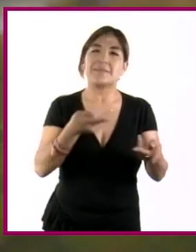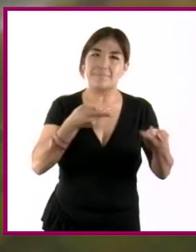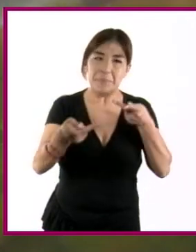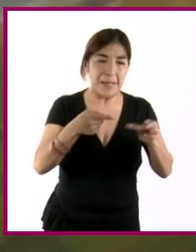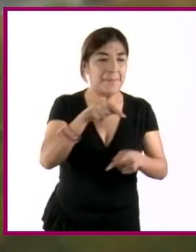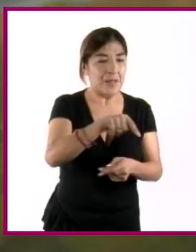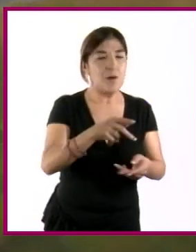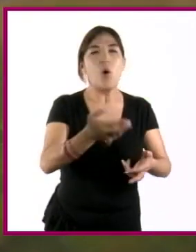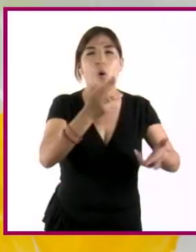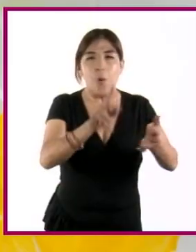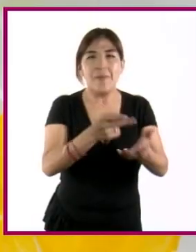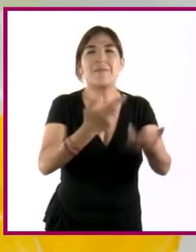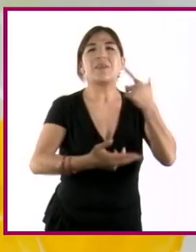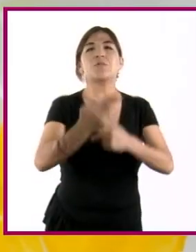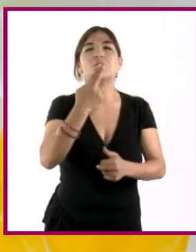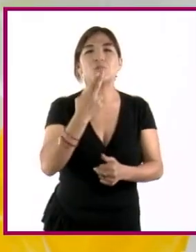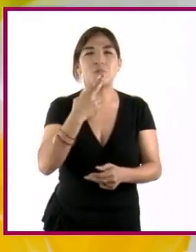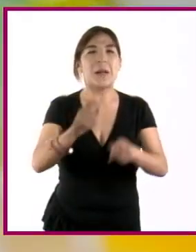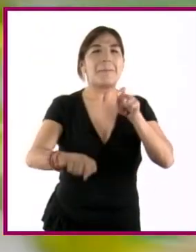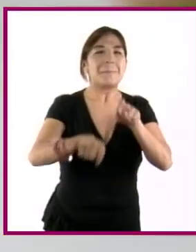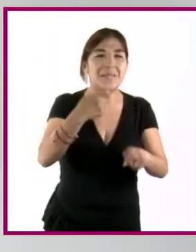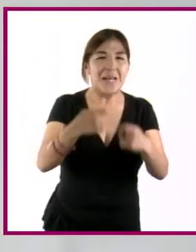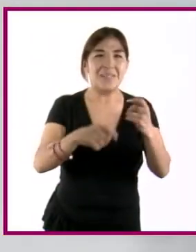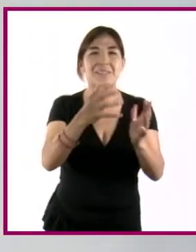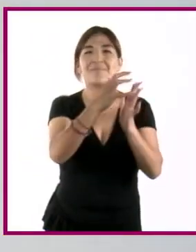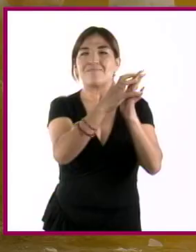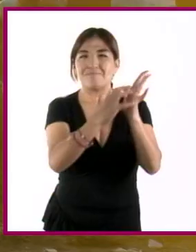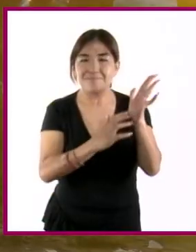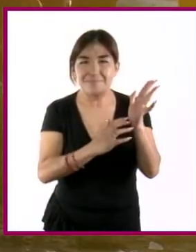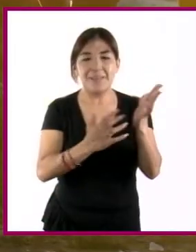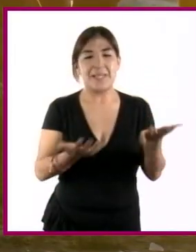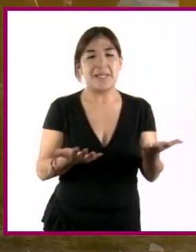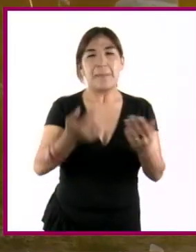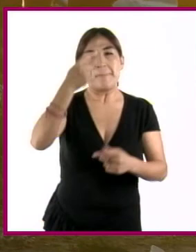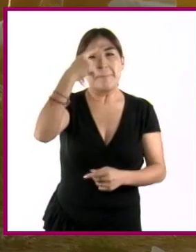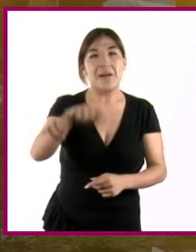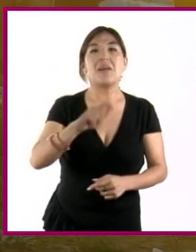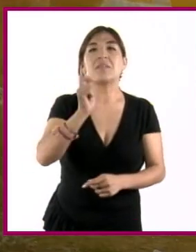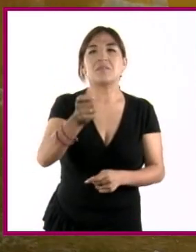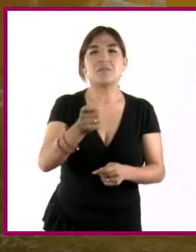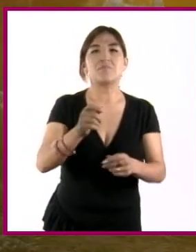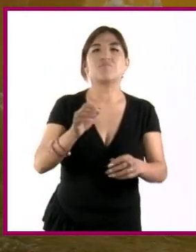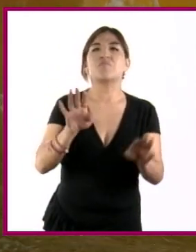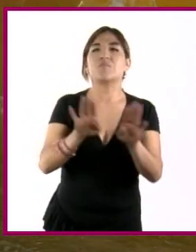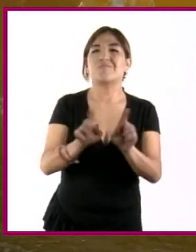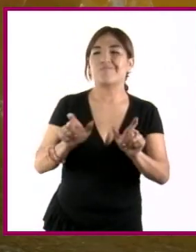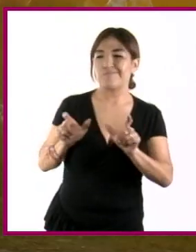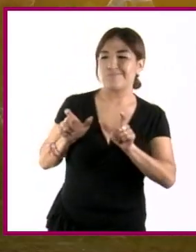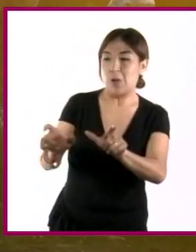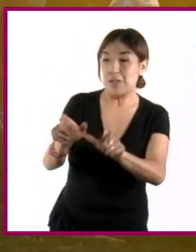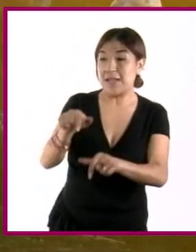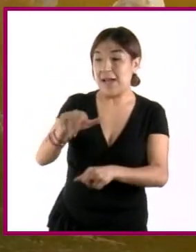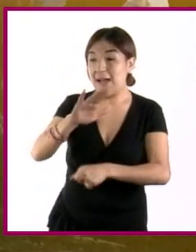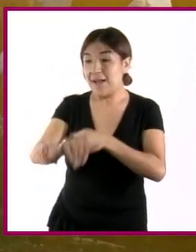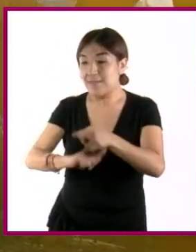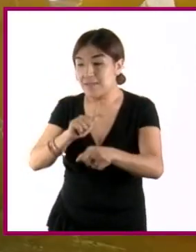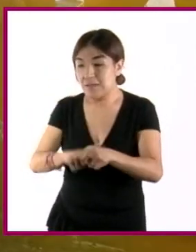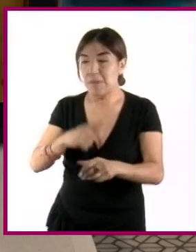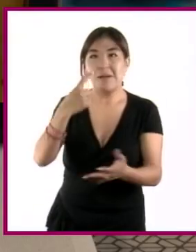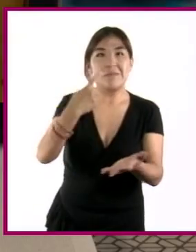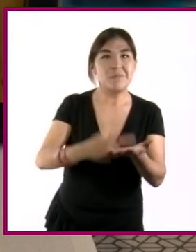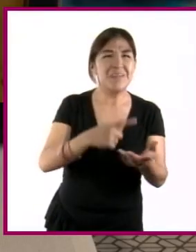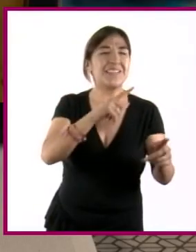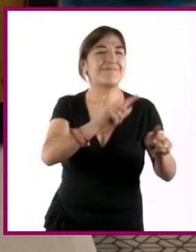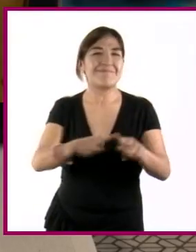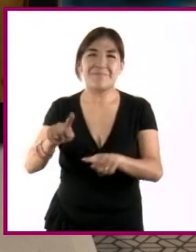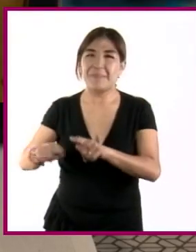nos permitan generar barreras que protejan a las cadenas alimenticias y a todos los seres vivos,